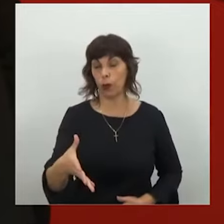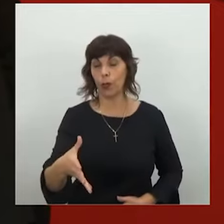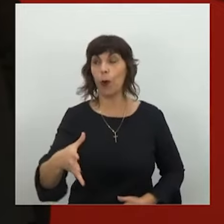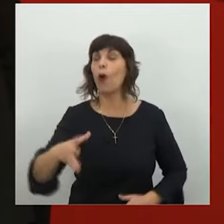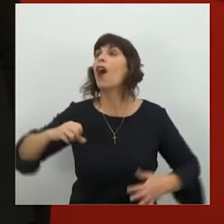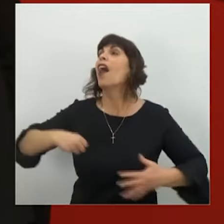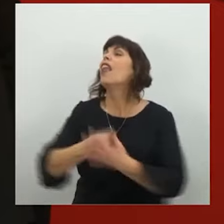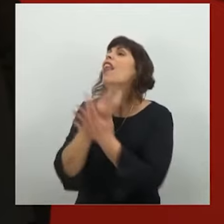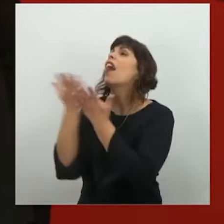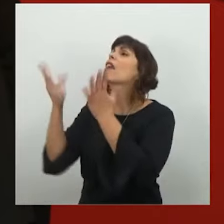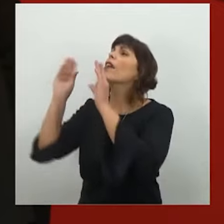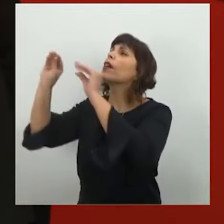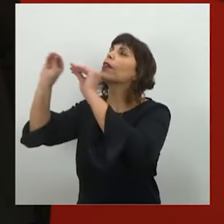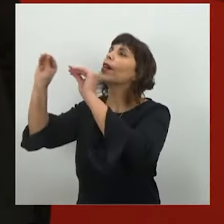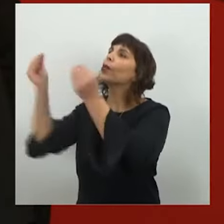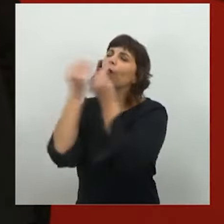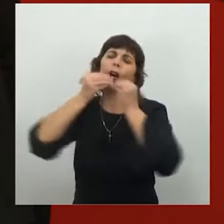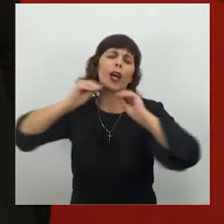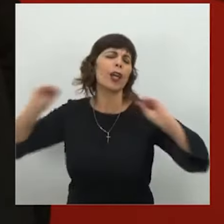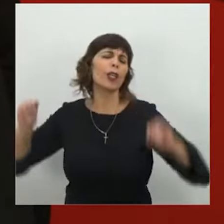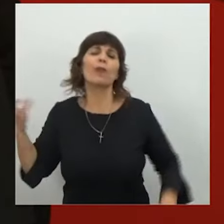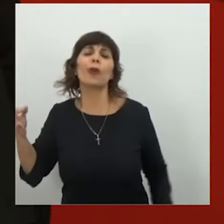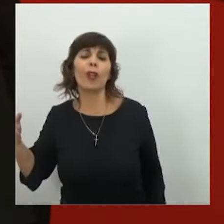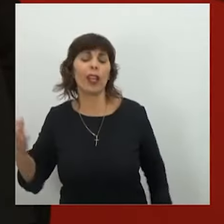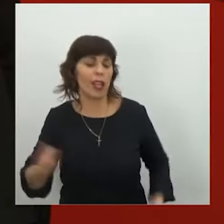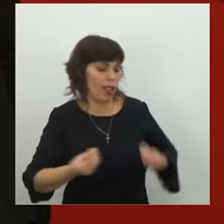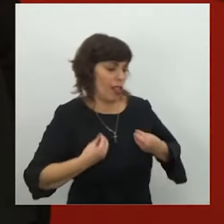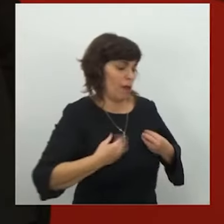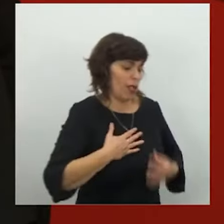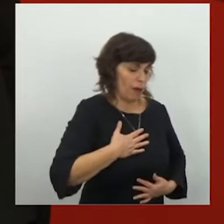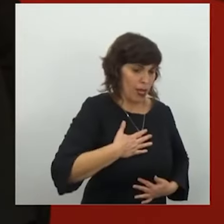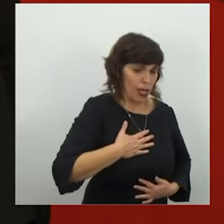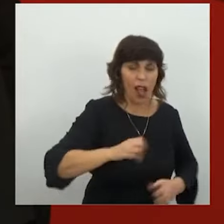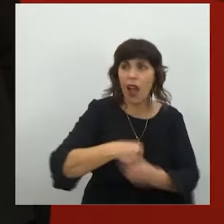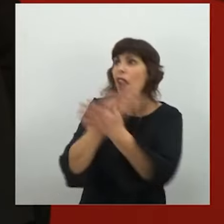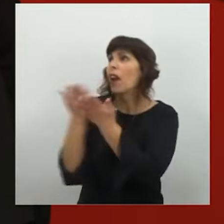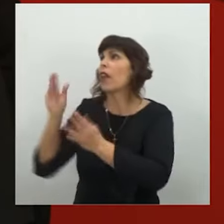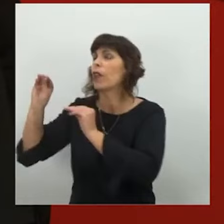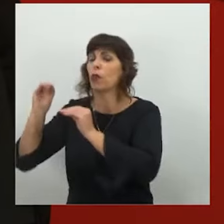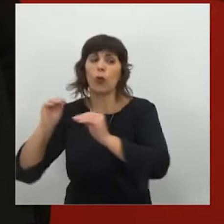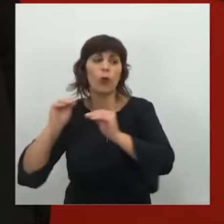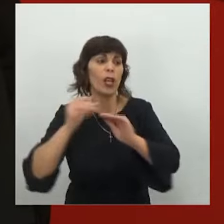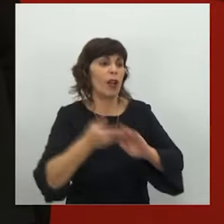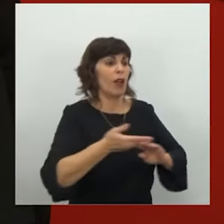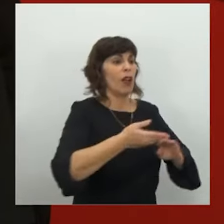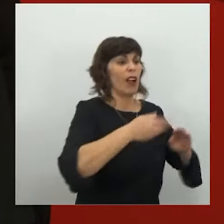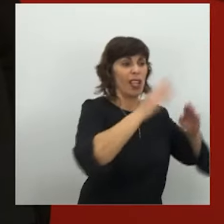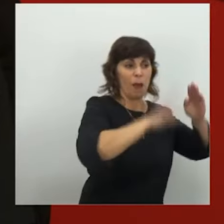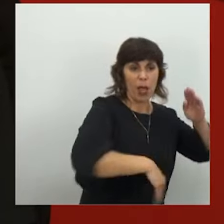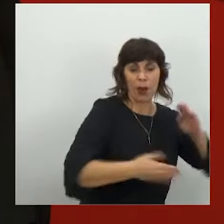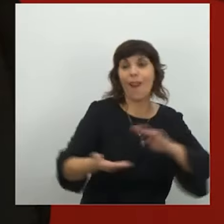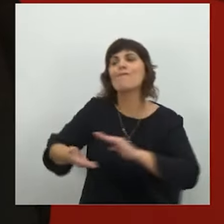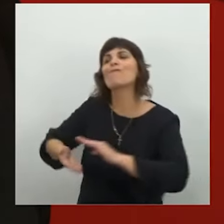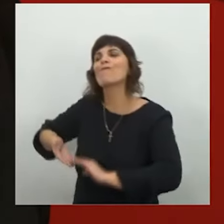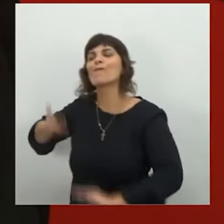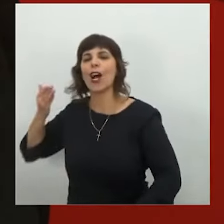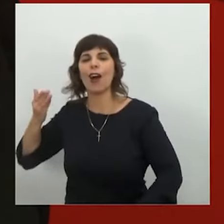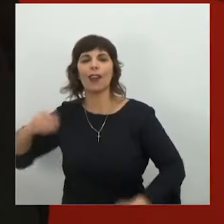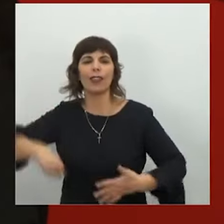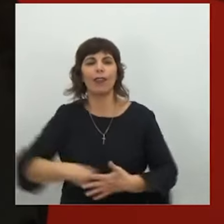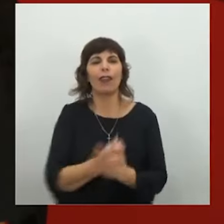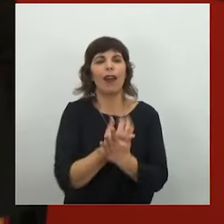mejor que la vida. La gracia de Jesucristo. Esa